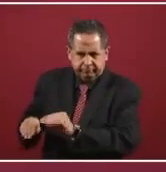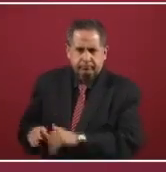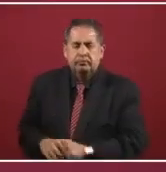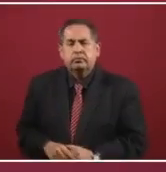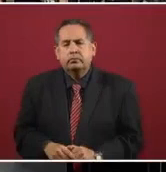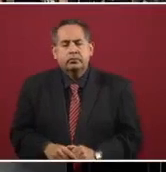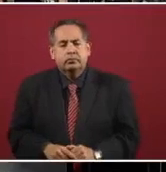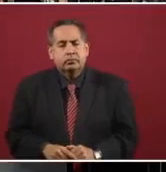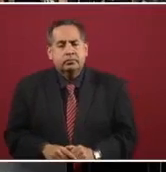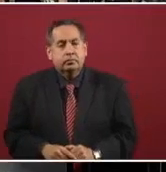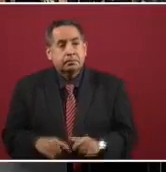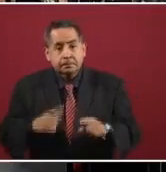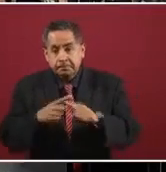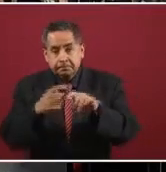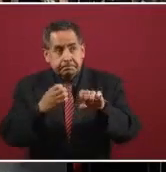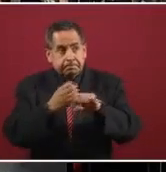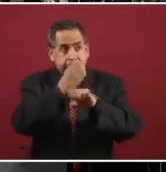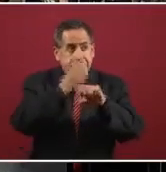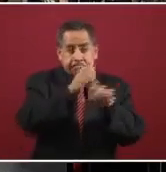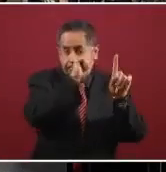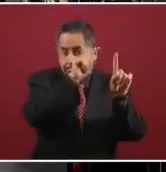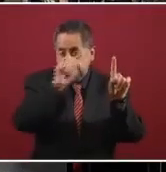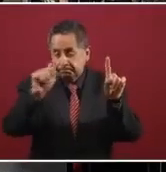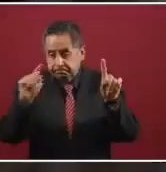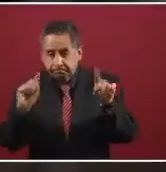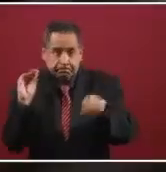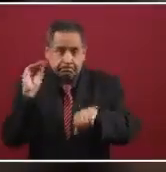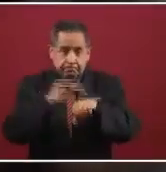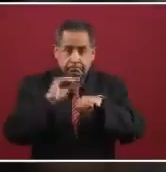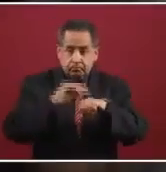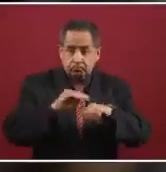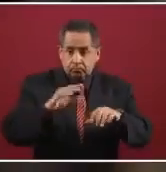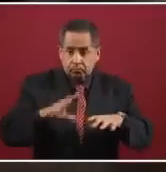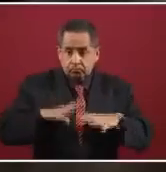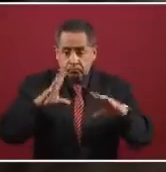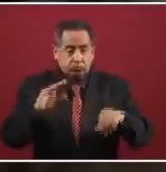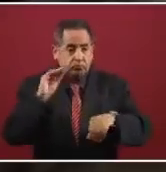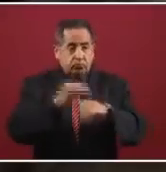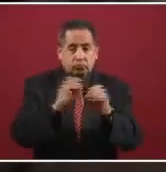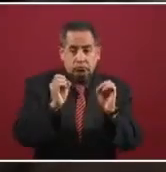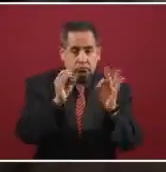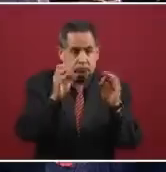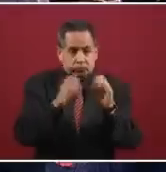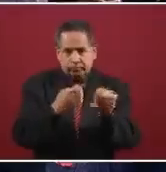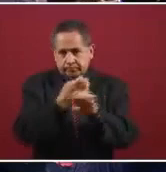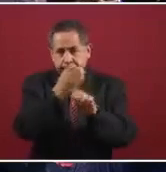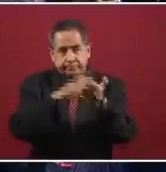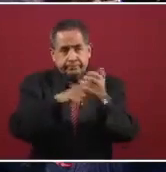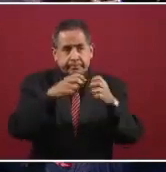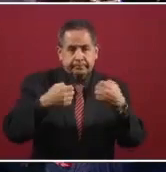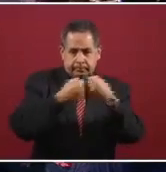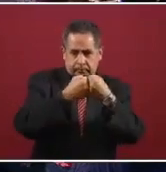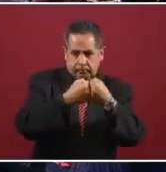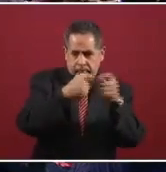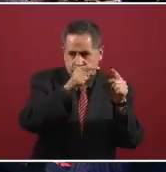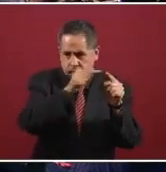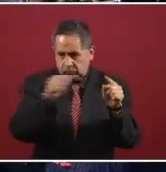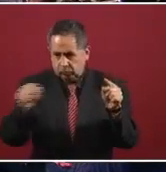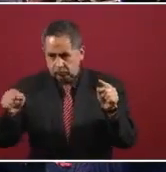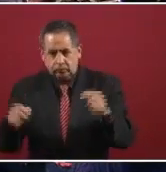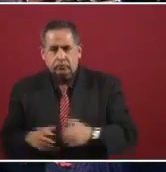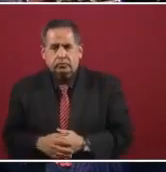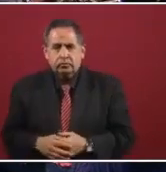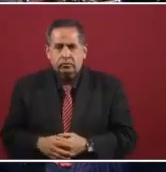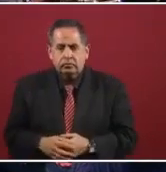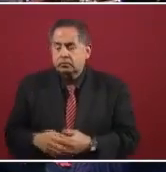¿Serían todas las entidades estos puntos donde estarían habilitando estos centros? ¿En todas las entidades? Sí, del norte, fronterizas, pues. Es